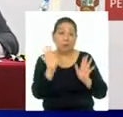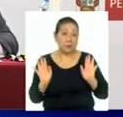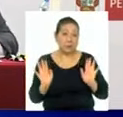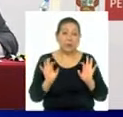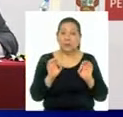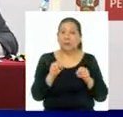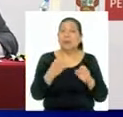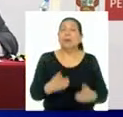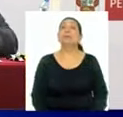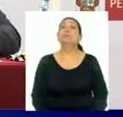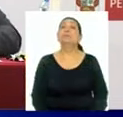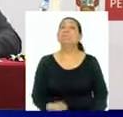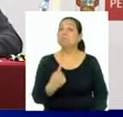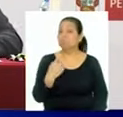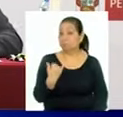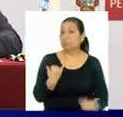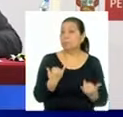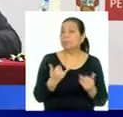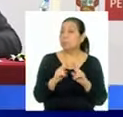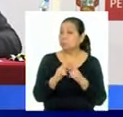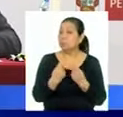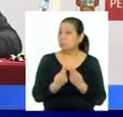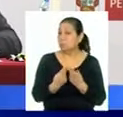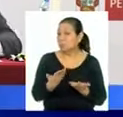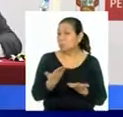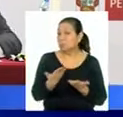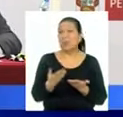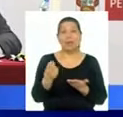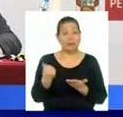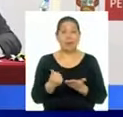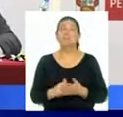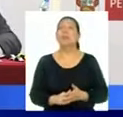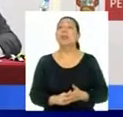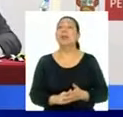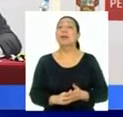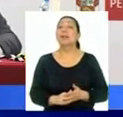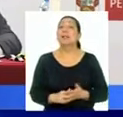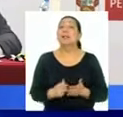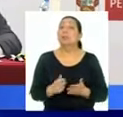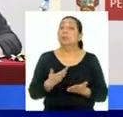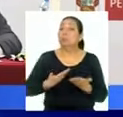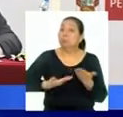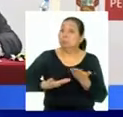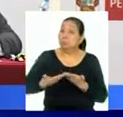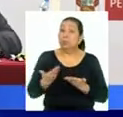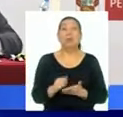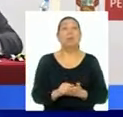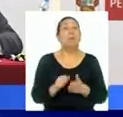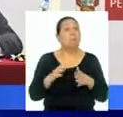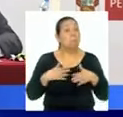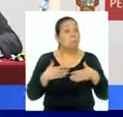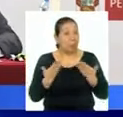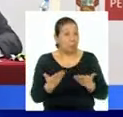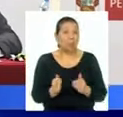Hemos para que esta reunión sea, digamos, ligera y rápida y